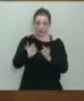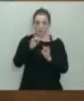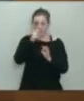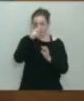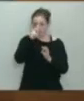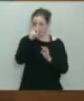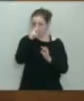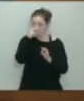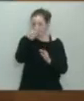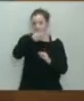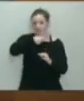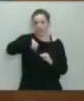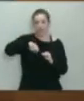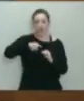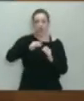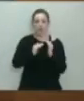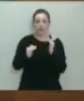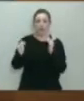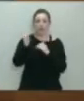Hemos aumentado, ya le digo, un